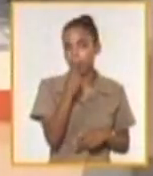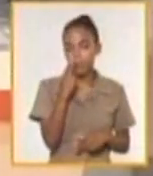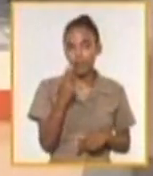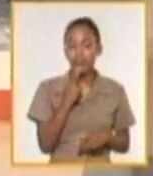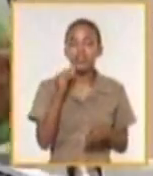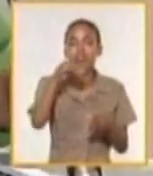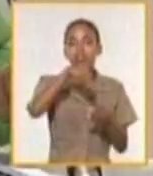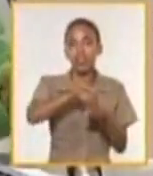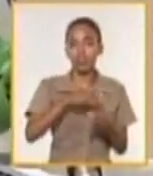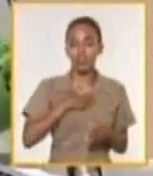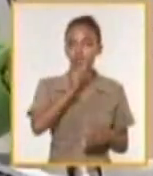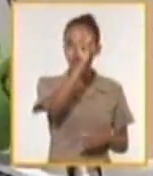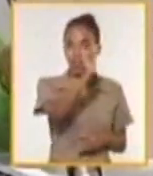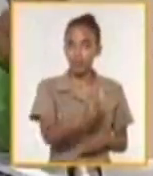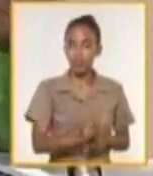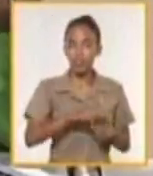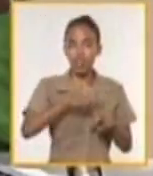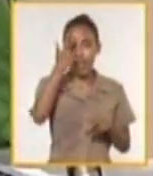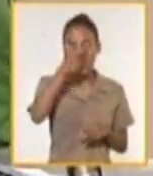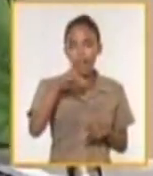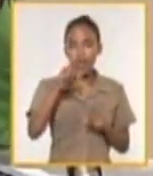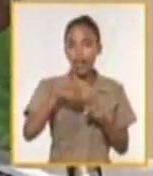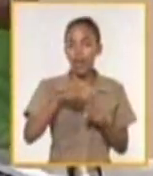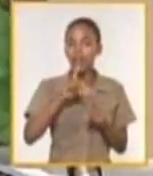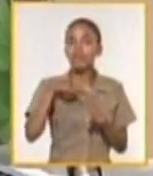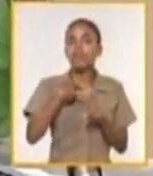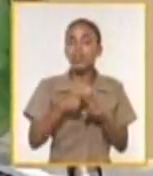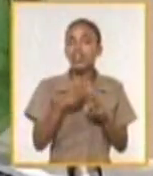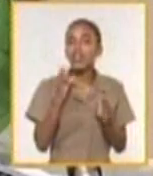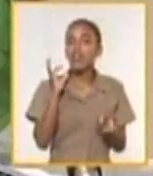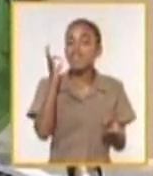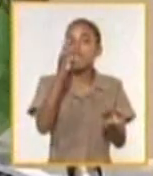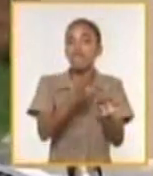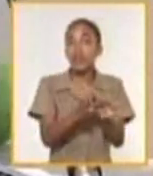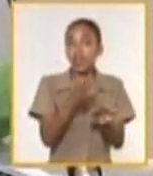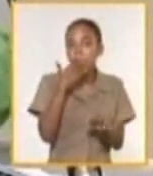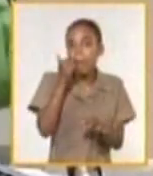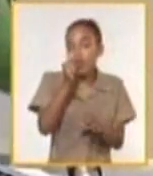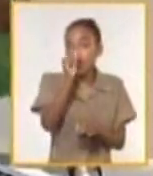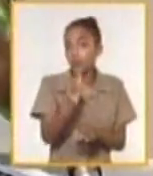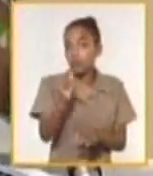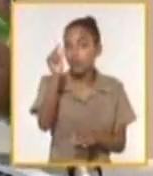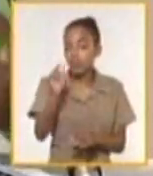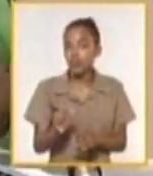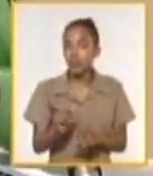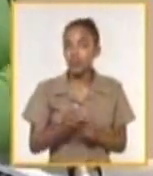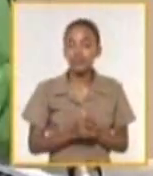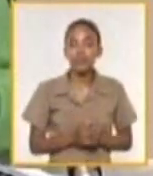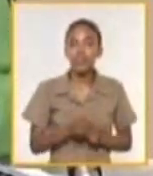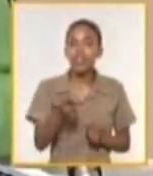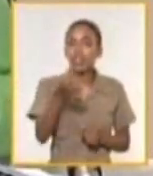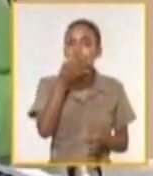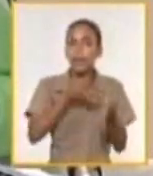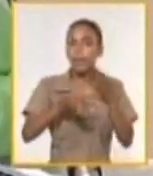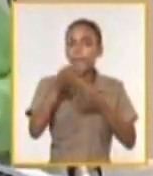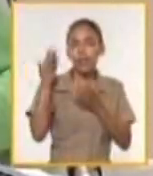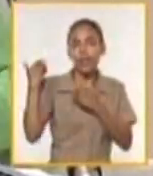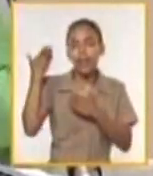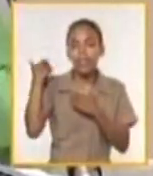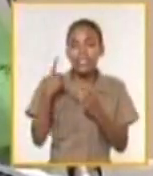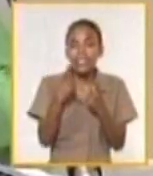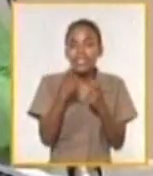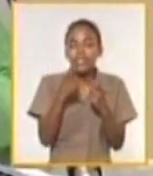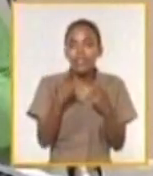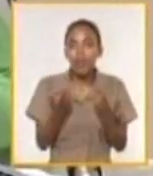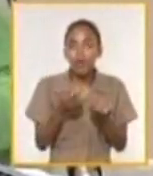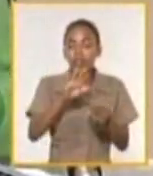Hart, pero está la fe que tuvo Hart siempre en el mejoramiento humano. ¿Cuánto no nos habló de la necesidad de salvar la